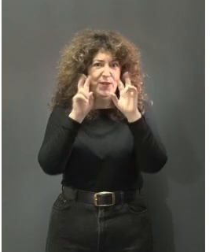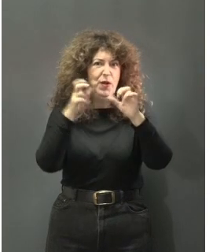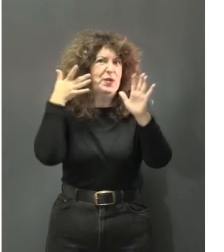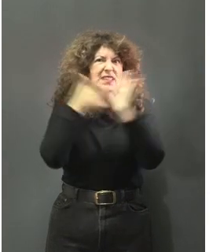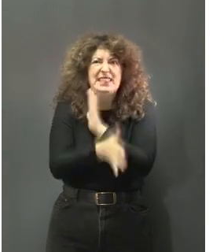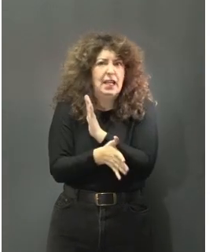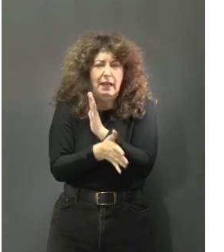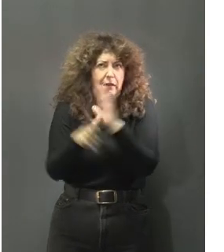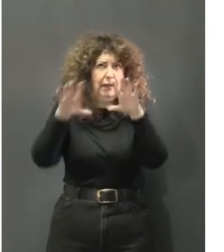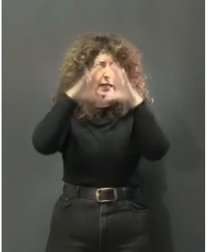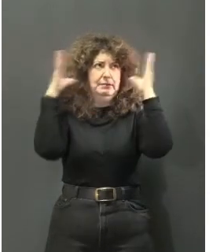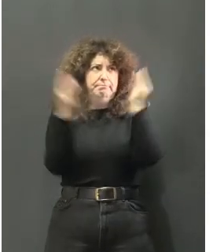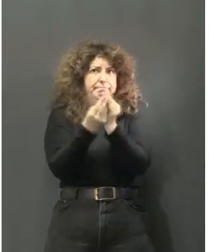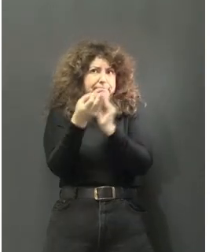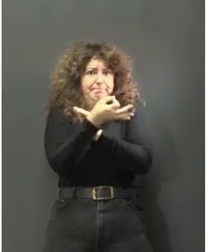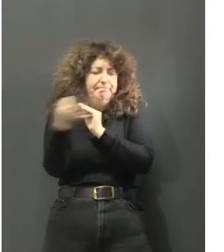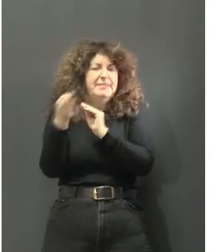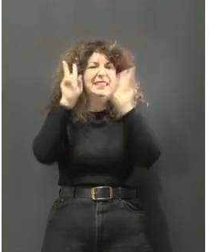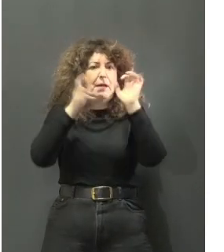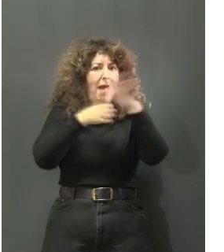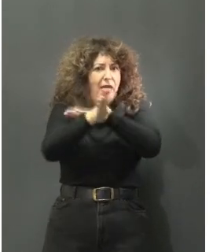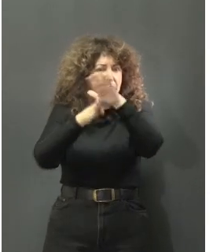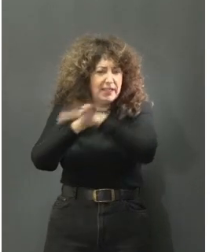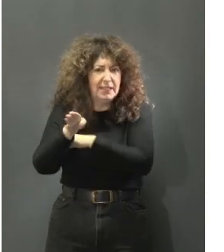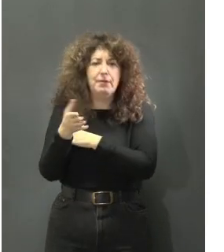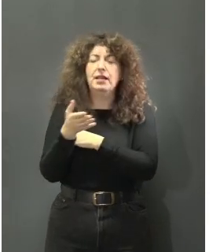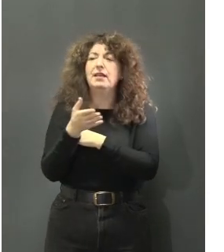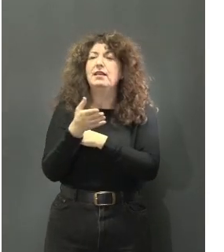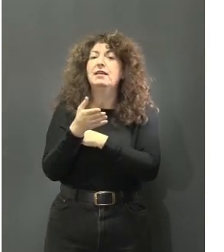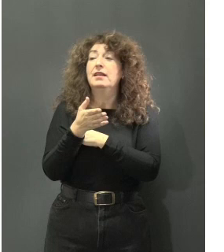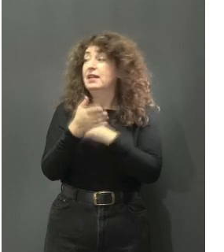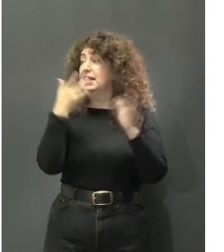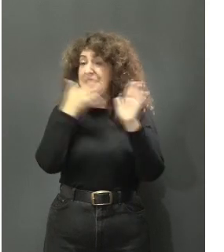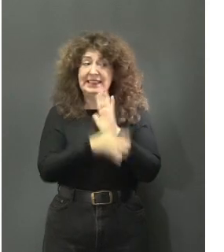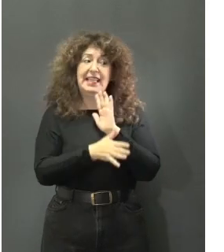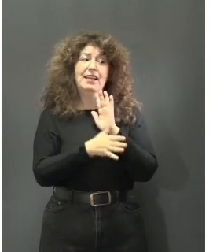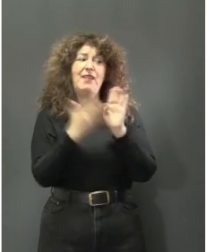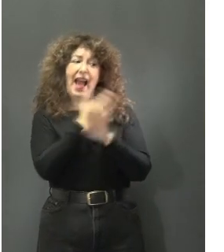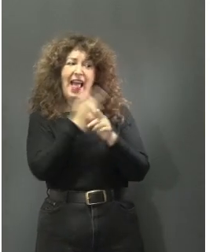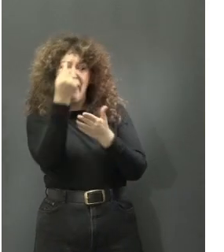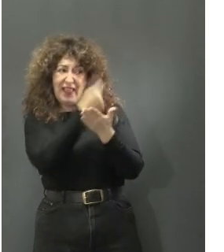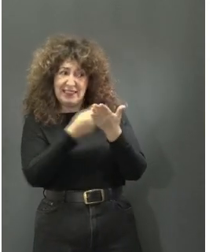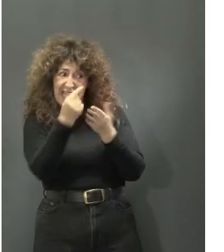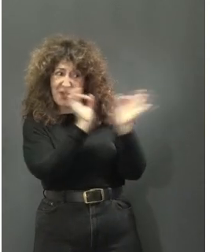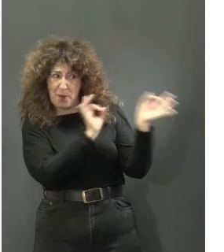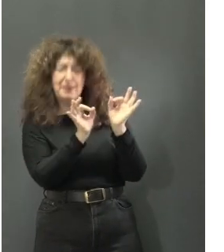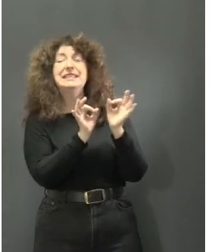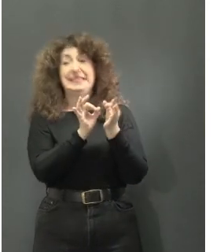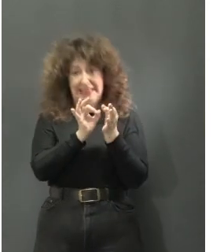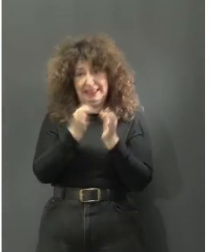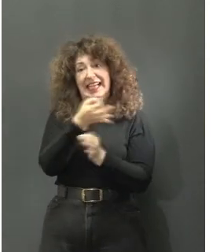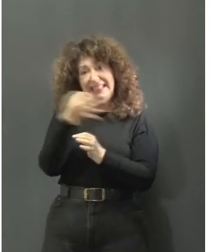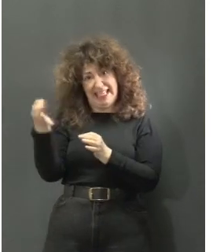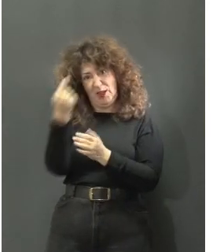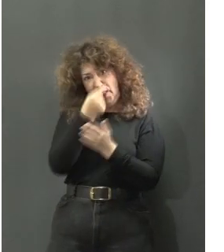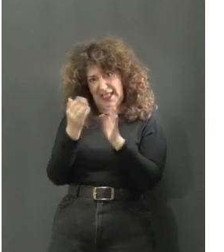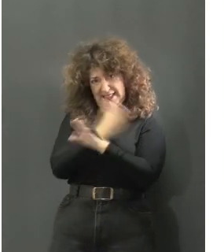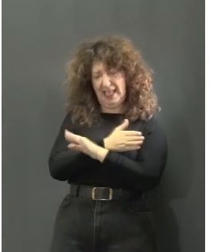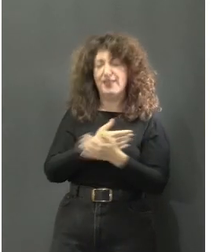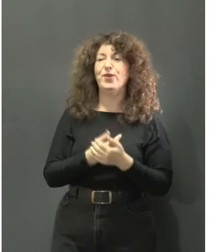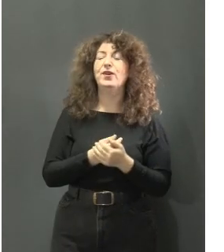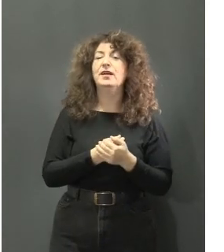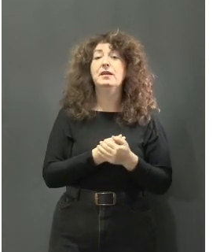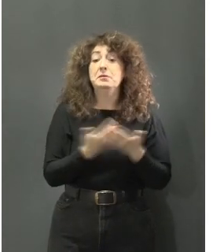está muy bien en temas de accesibilidad, tanto arquitectónica, física. Exacto. Entonces, la verdad que